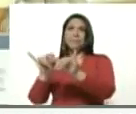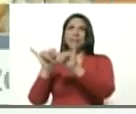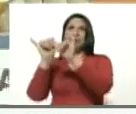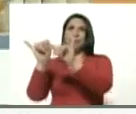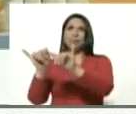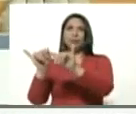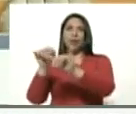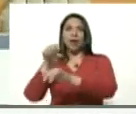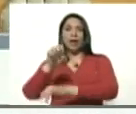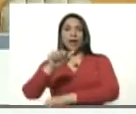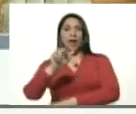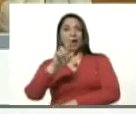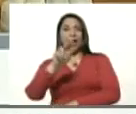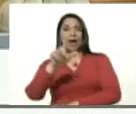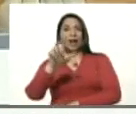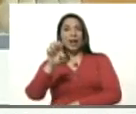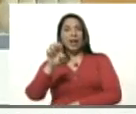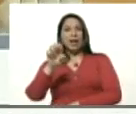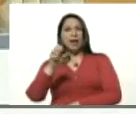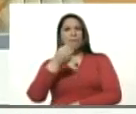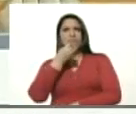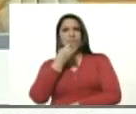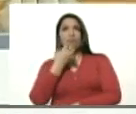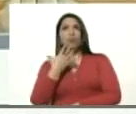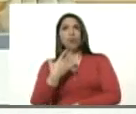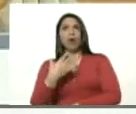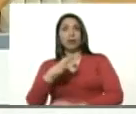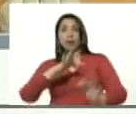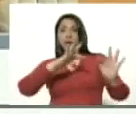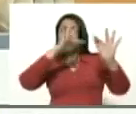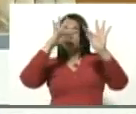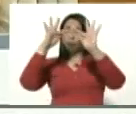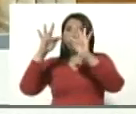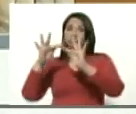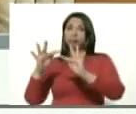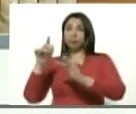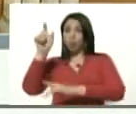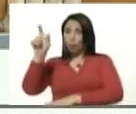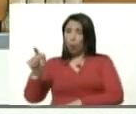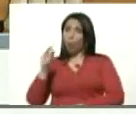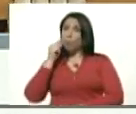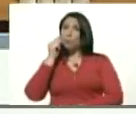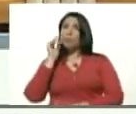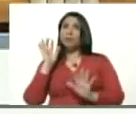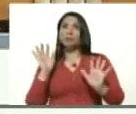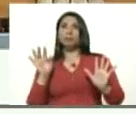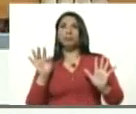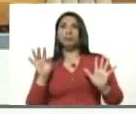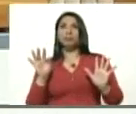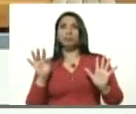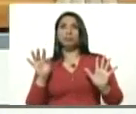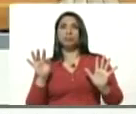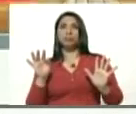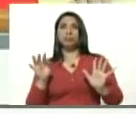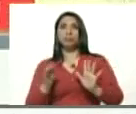Earle hacía referencia, Earle es un buen heredero de